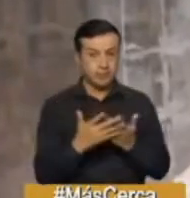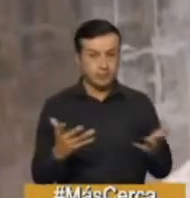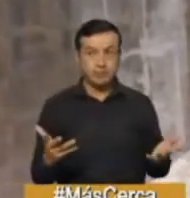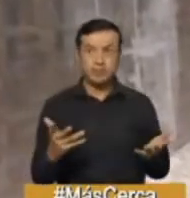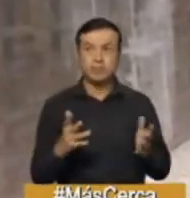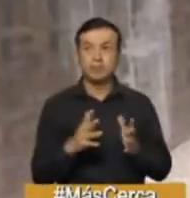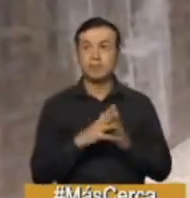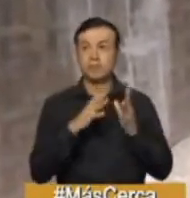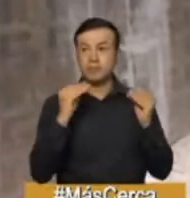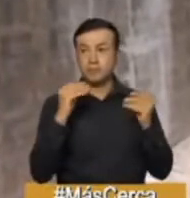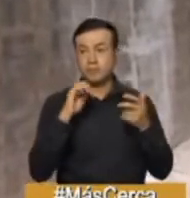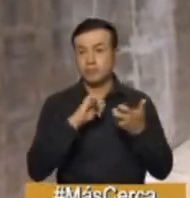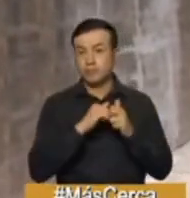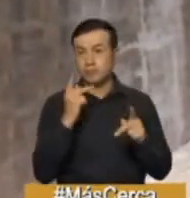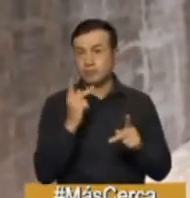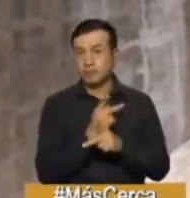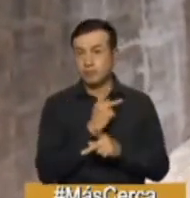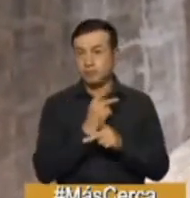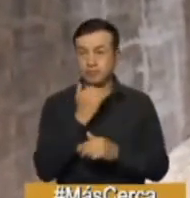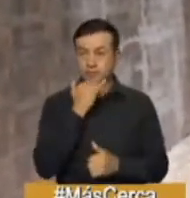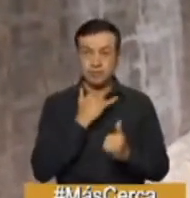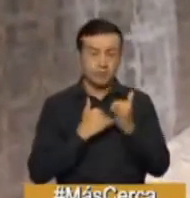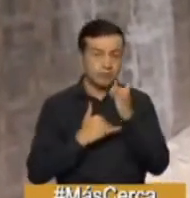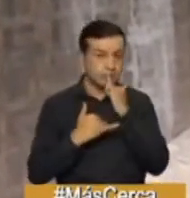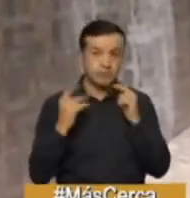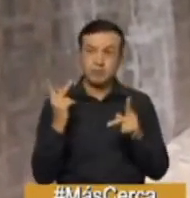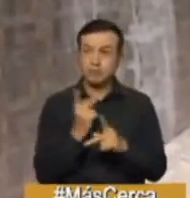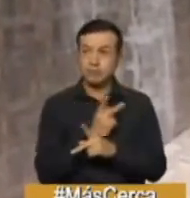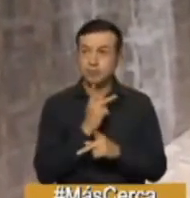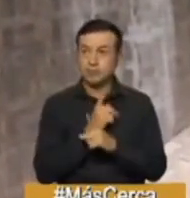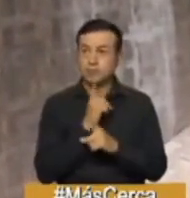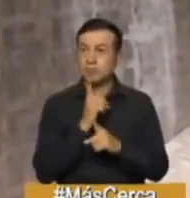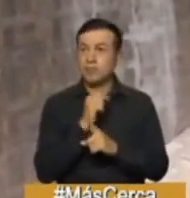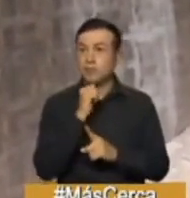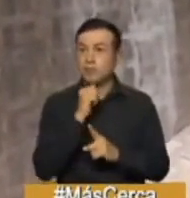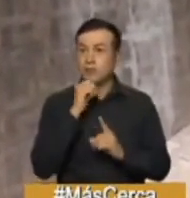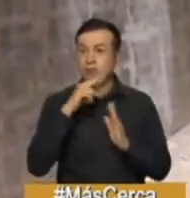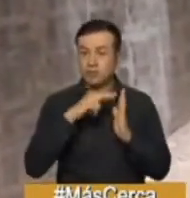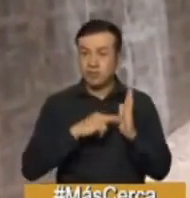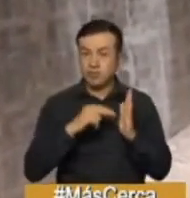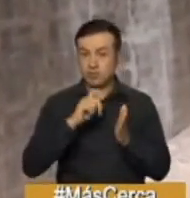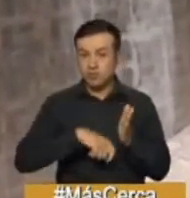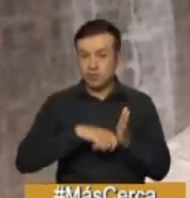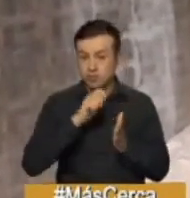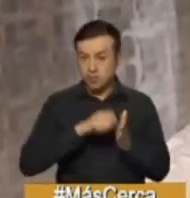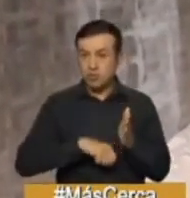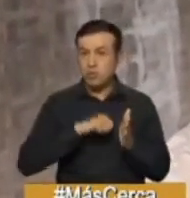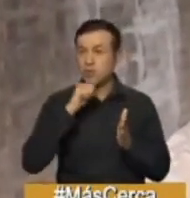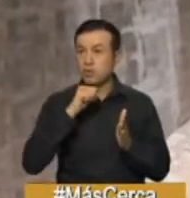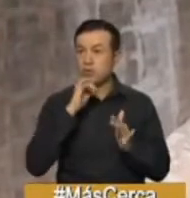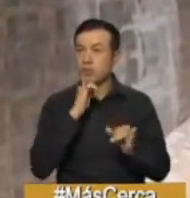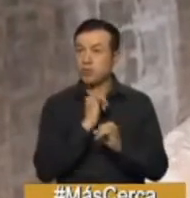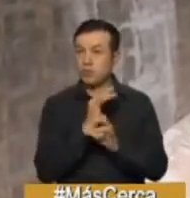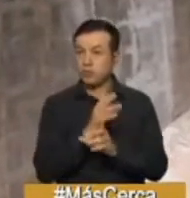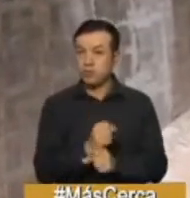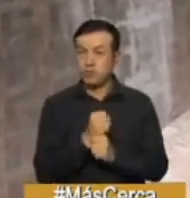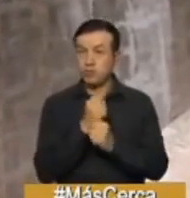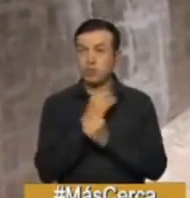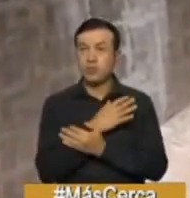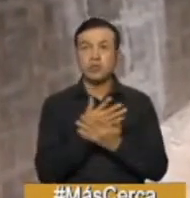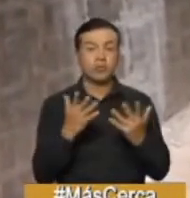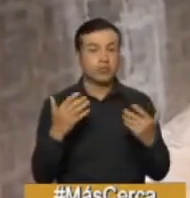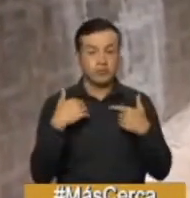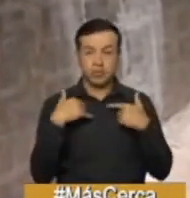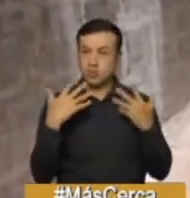los múltiples incumplimientos como es el caso de falta registro de contratos falta de afiliación al instituto de seguridad social no